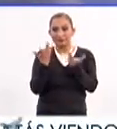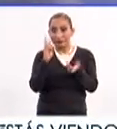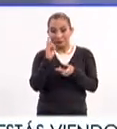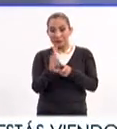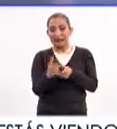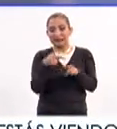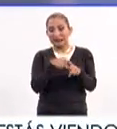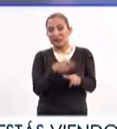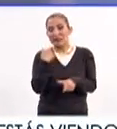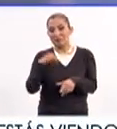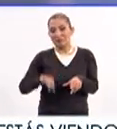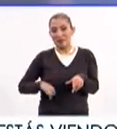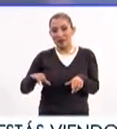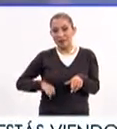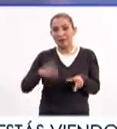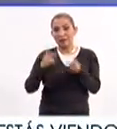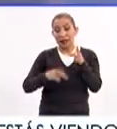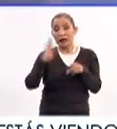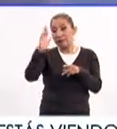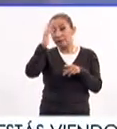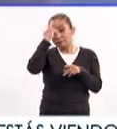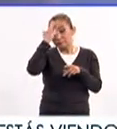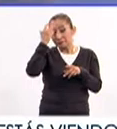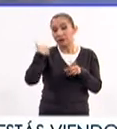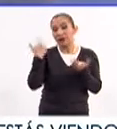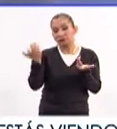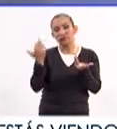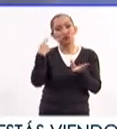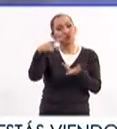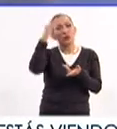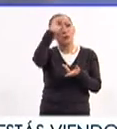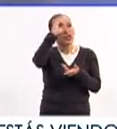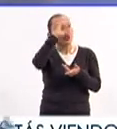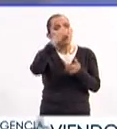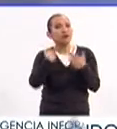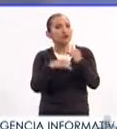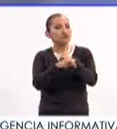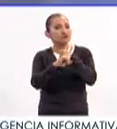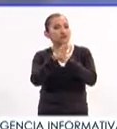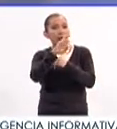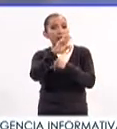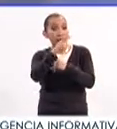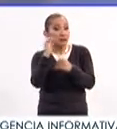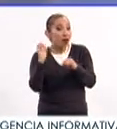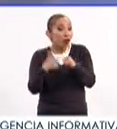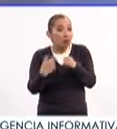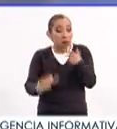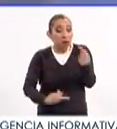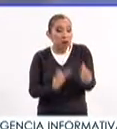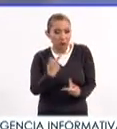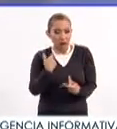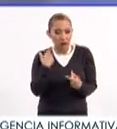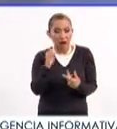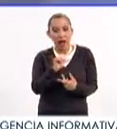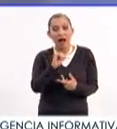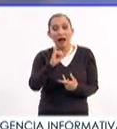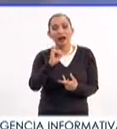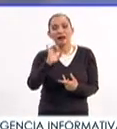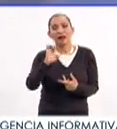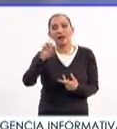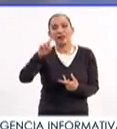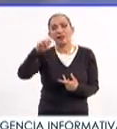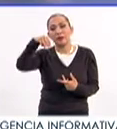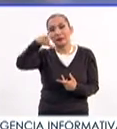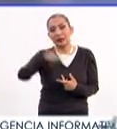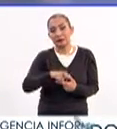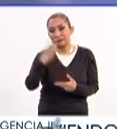la continuación de esta interesante charla. Recuerden que recibimos todos sus comentarios a través de las redes sociales. Si tienen una pregunta, búsquenos como